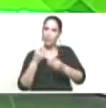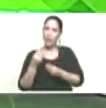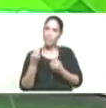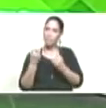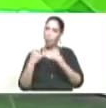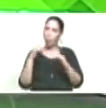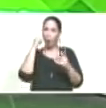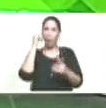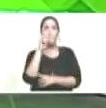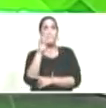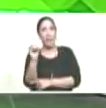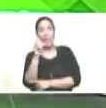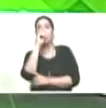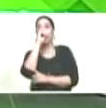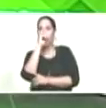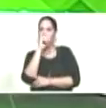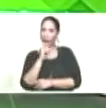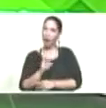Son 20 años ya.